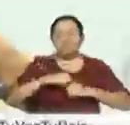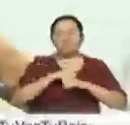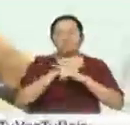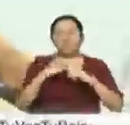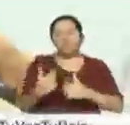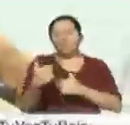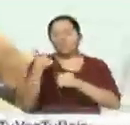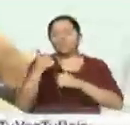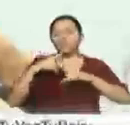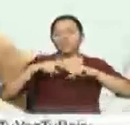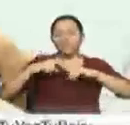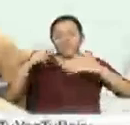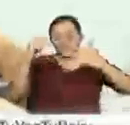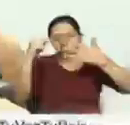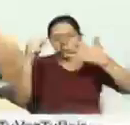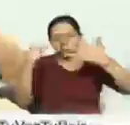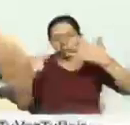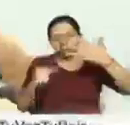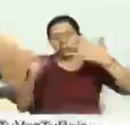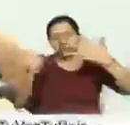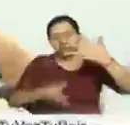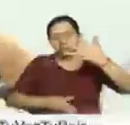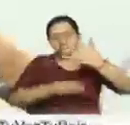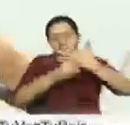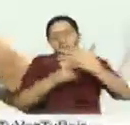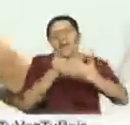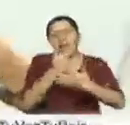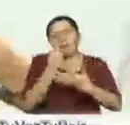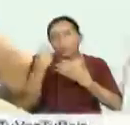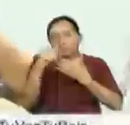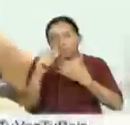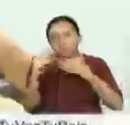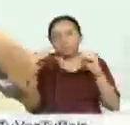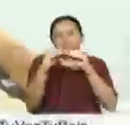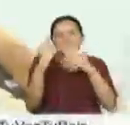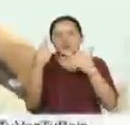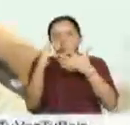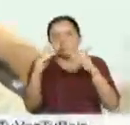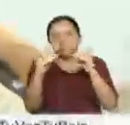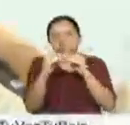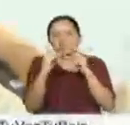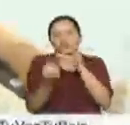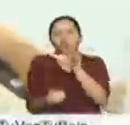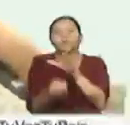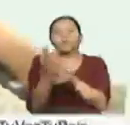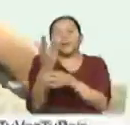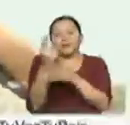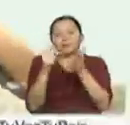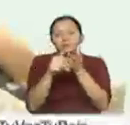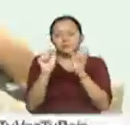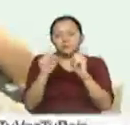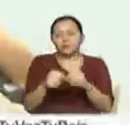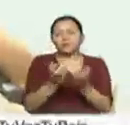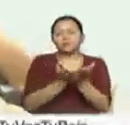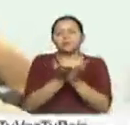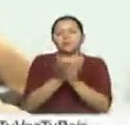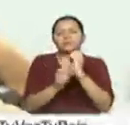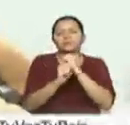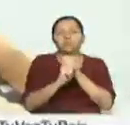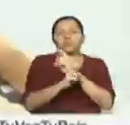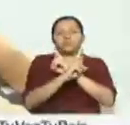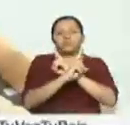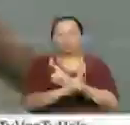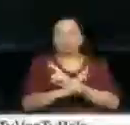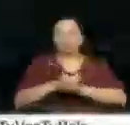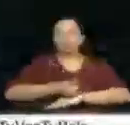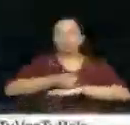asuman se irá dando pues alguna autorización o no para poder cumplir con este servicio de protección a las